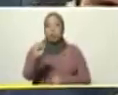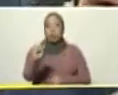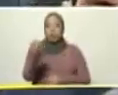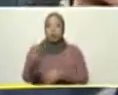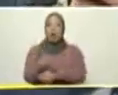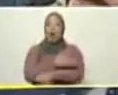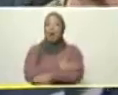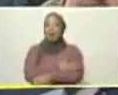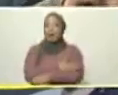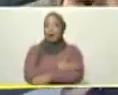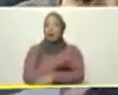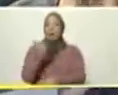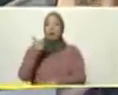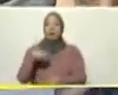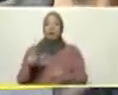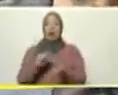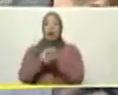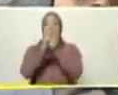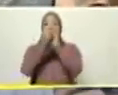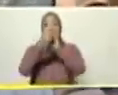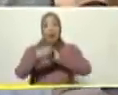transición del golpe de Estado.